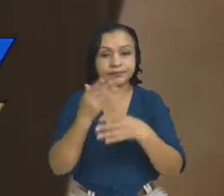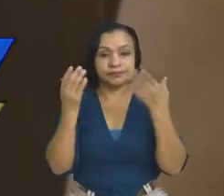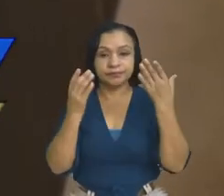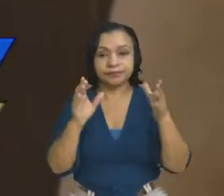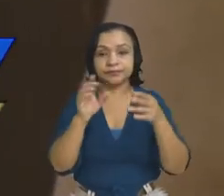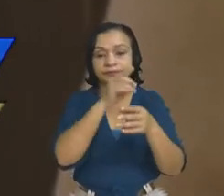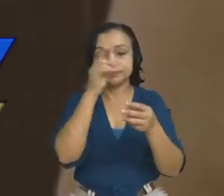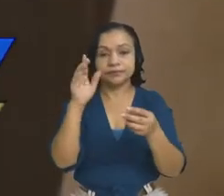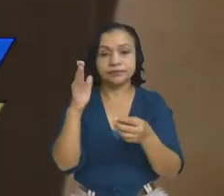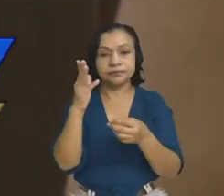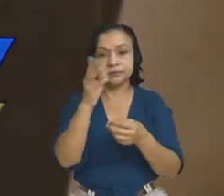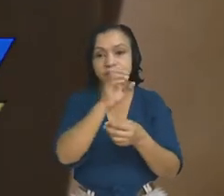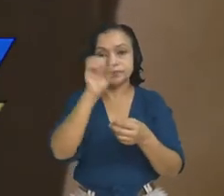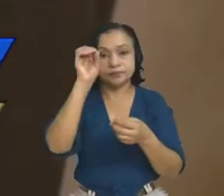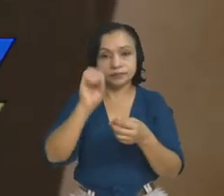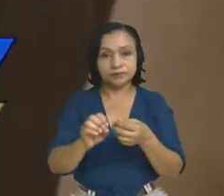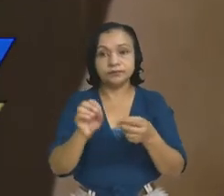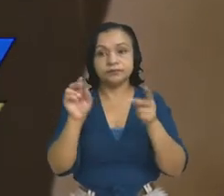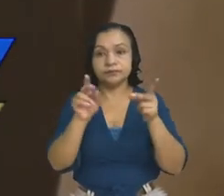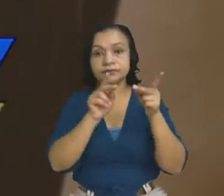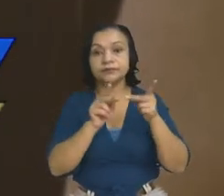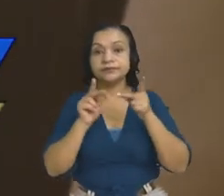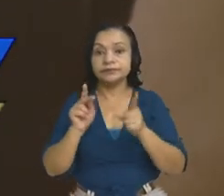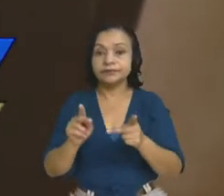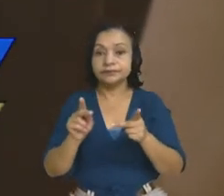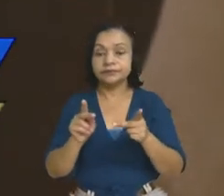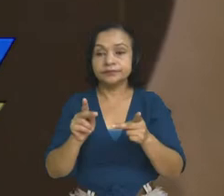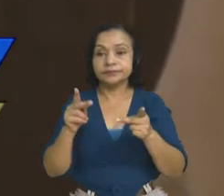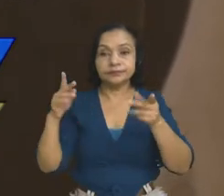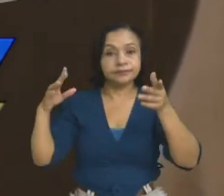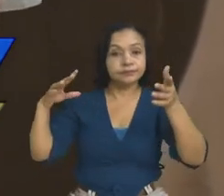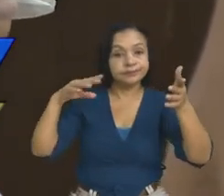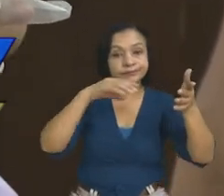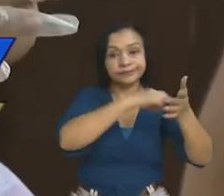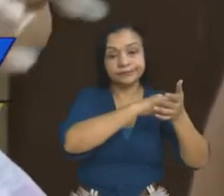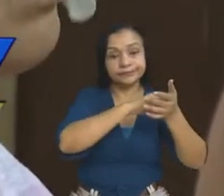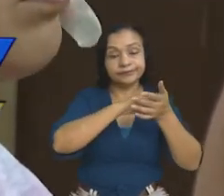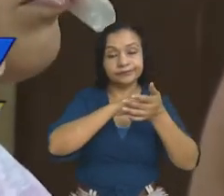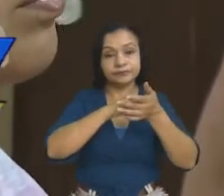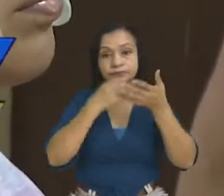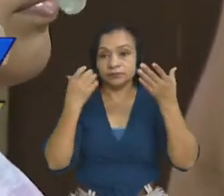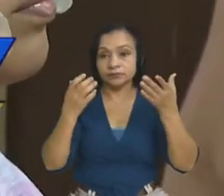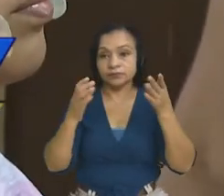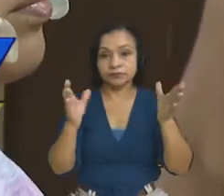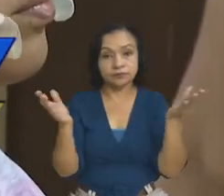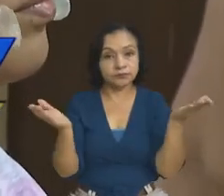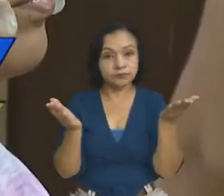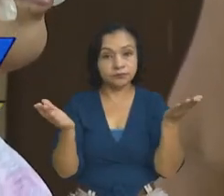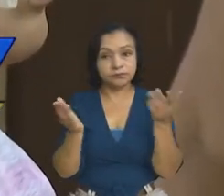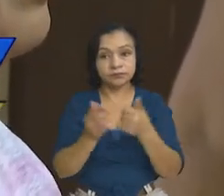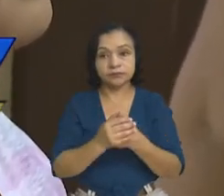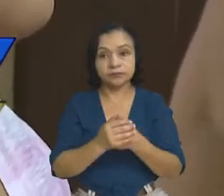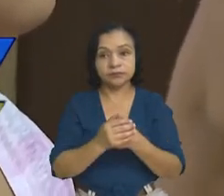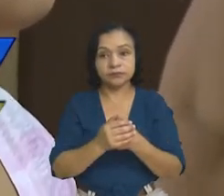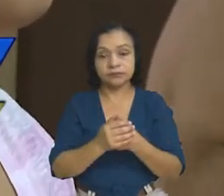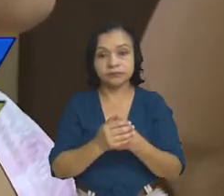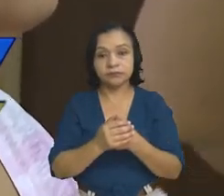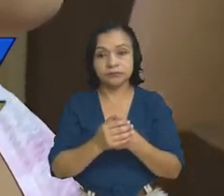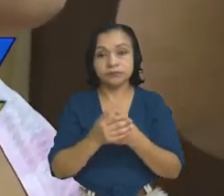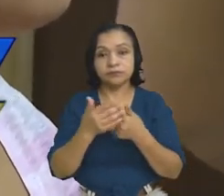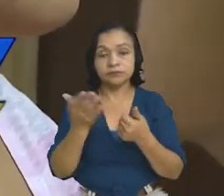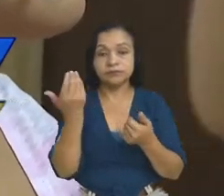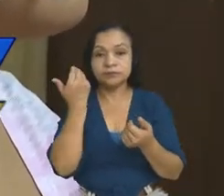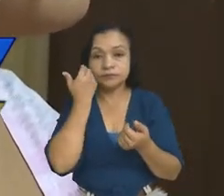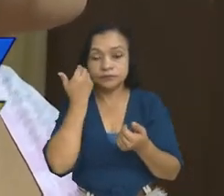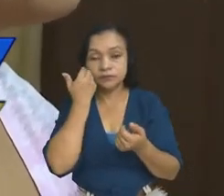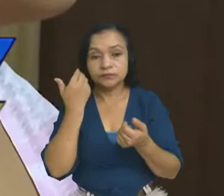Un 9% personas que realmente por accidente, trauma o por alguna situación a lo mejor de un elemento de enfermedad,